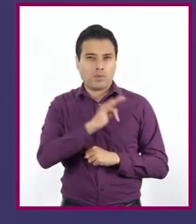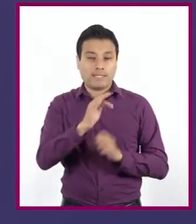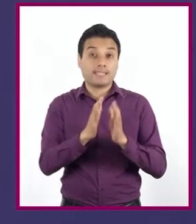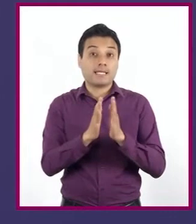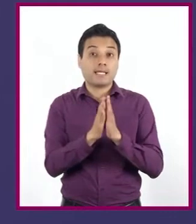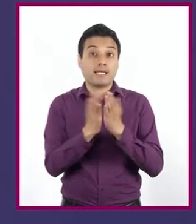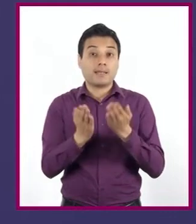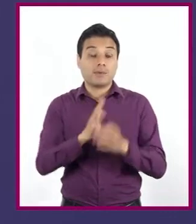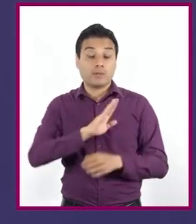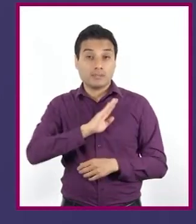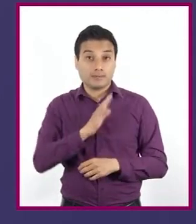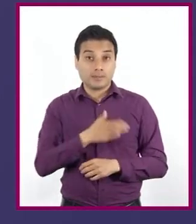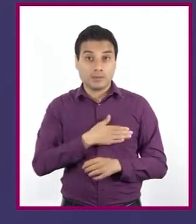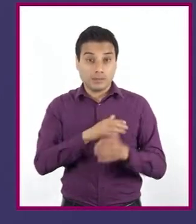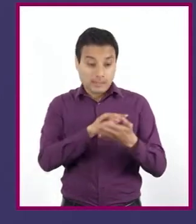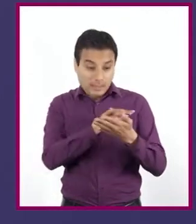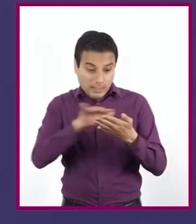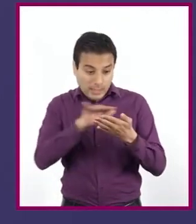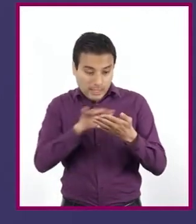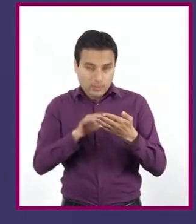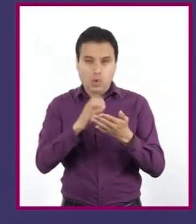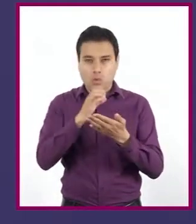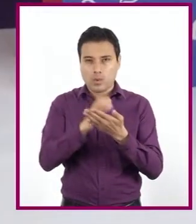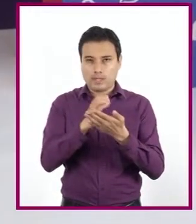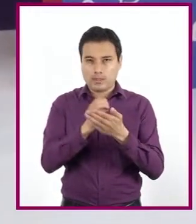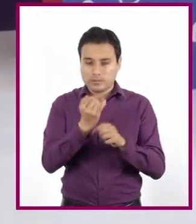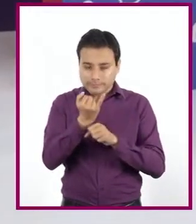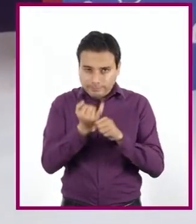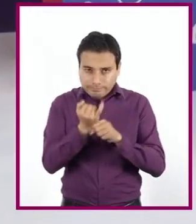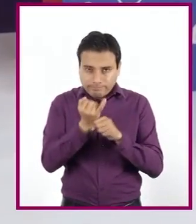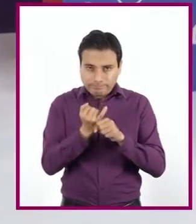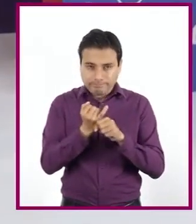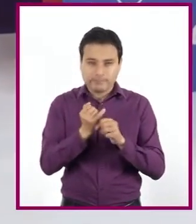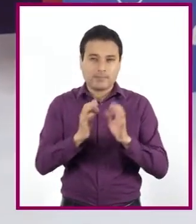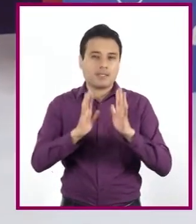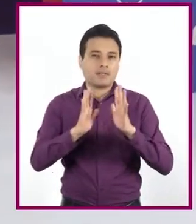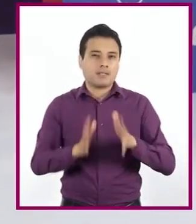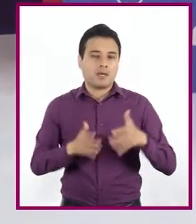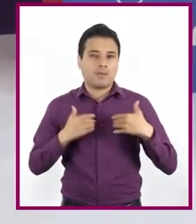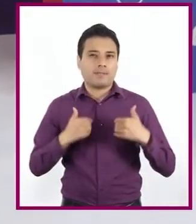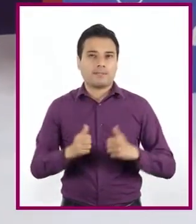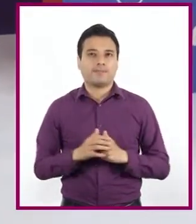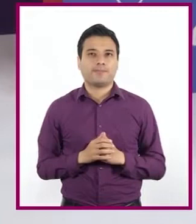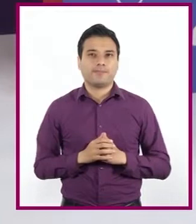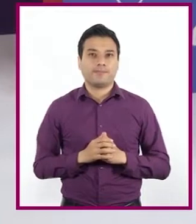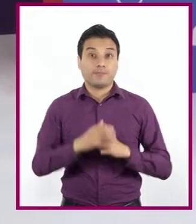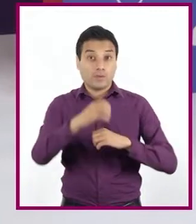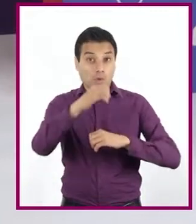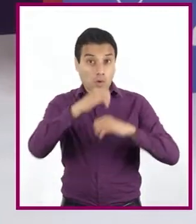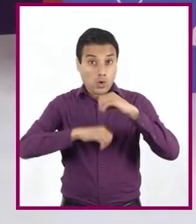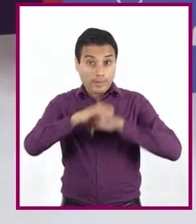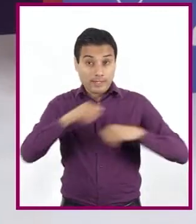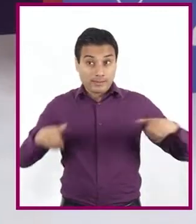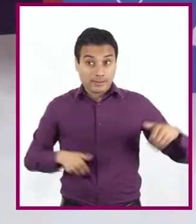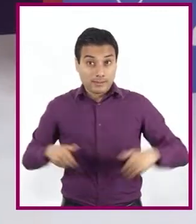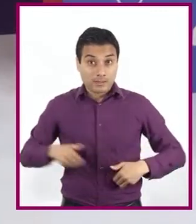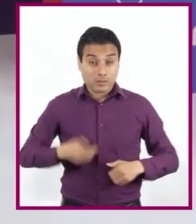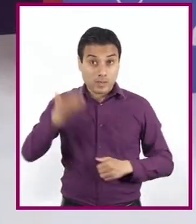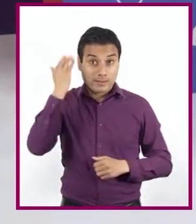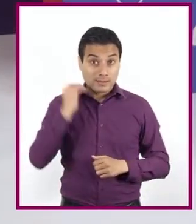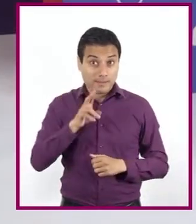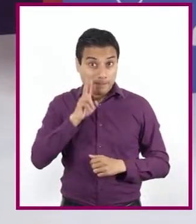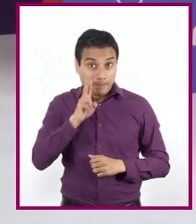libro de texto y revisar sus apuntes. ¿Ustedes han visto alguna obra de teatro que esté basada en un